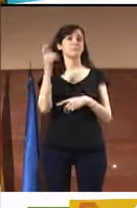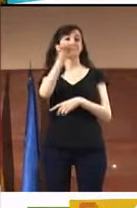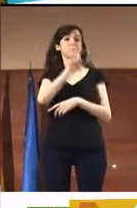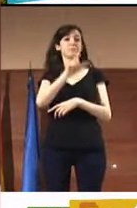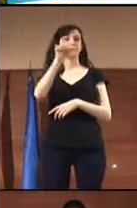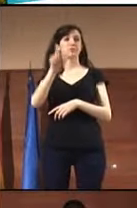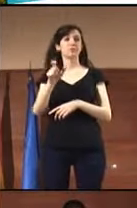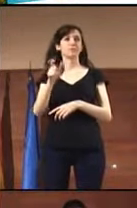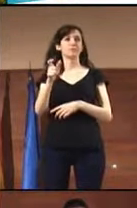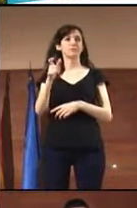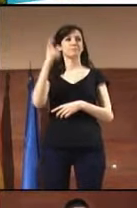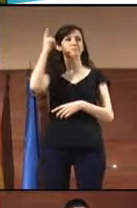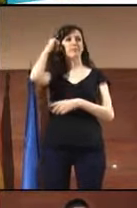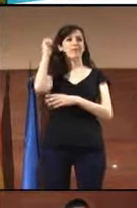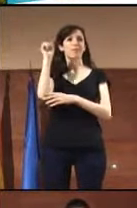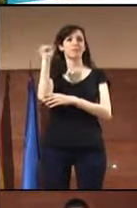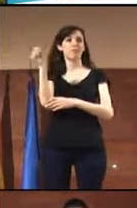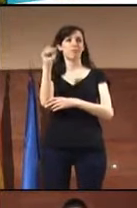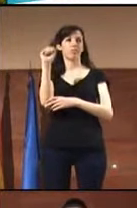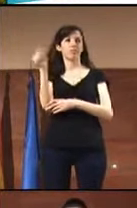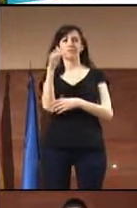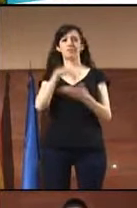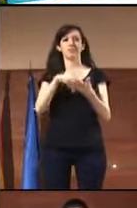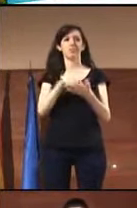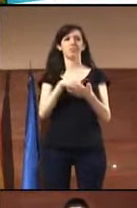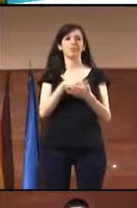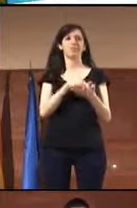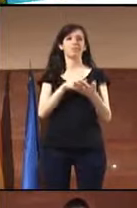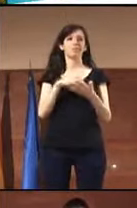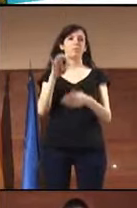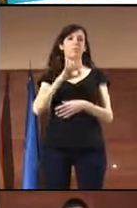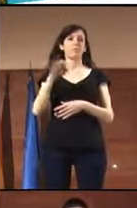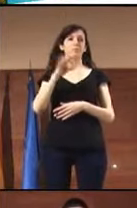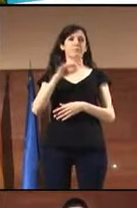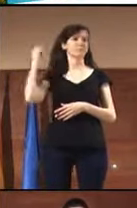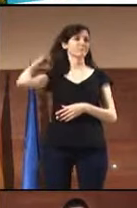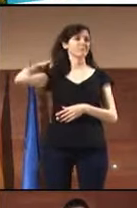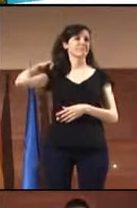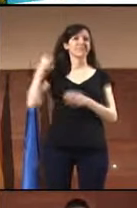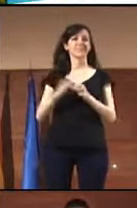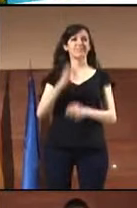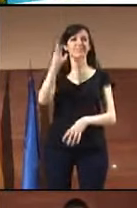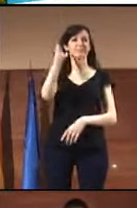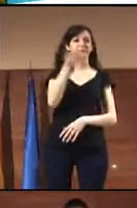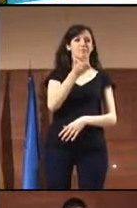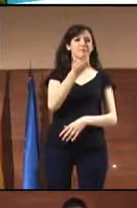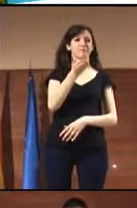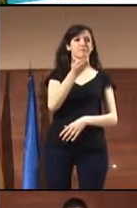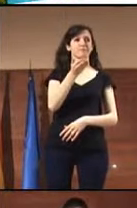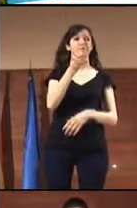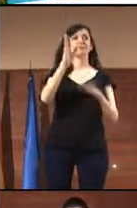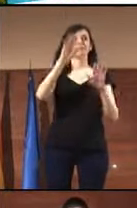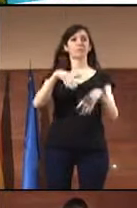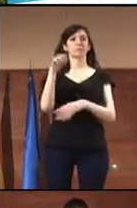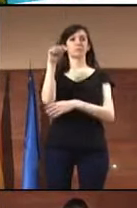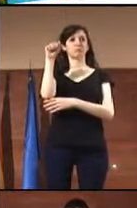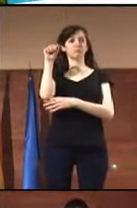tengan un control cefálico pobre, lesiones dorsales altas o cervicales, nos va a dar una sujeción y un